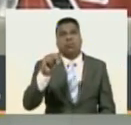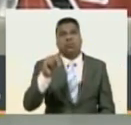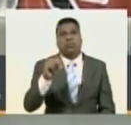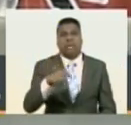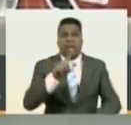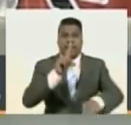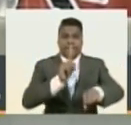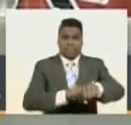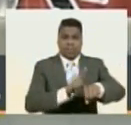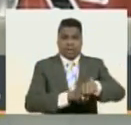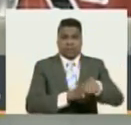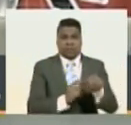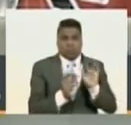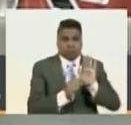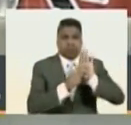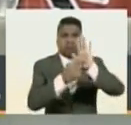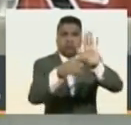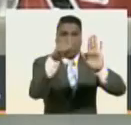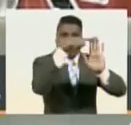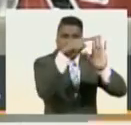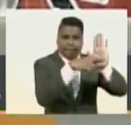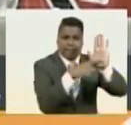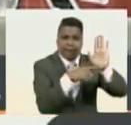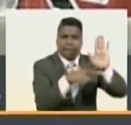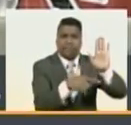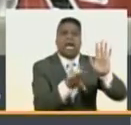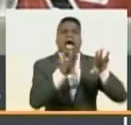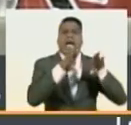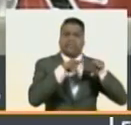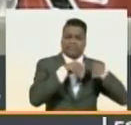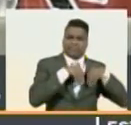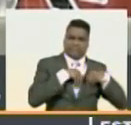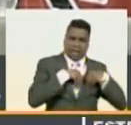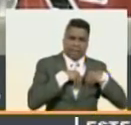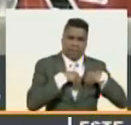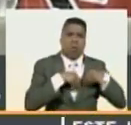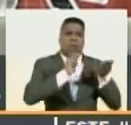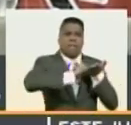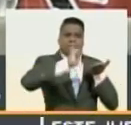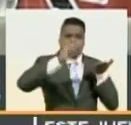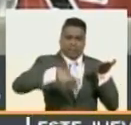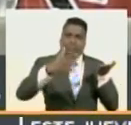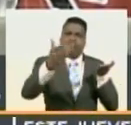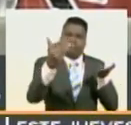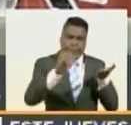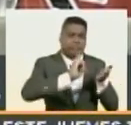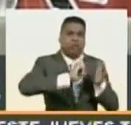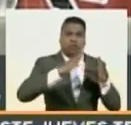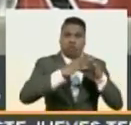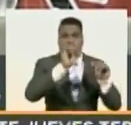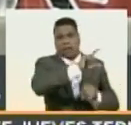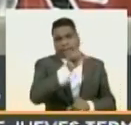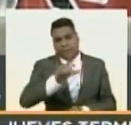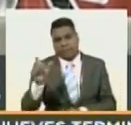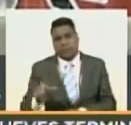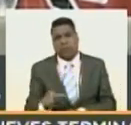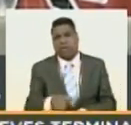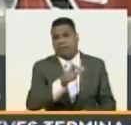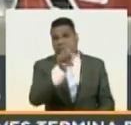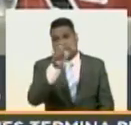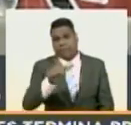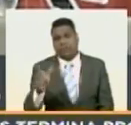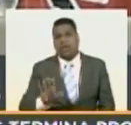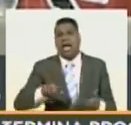se publique la aceptación y la admisión de esas candidaturas, esas personas tienen hasta